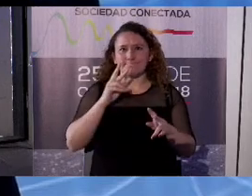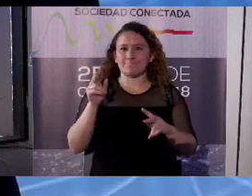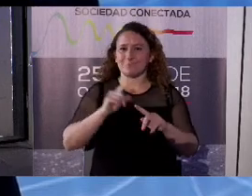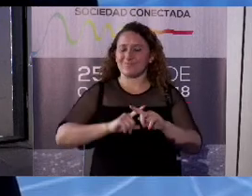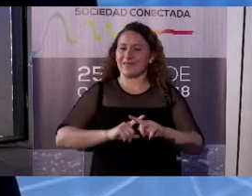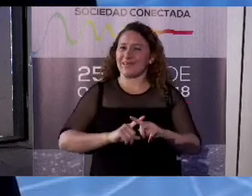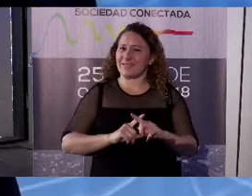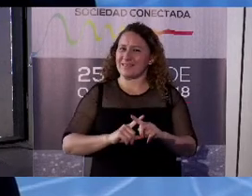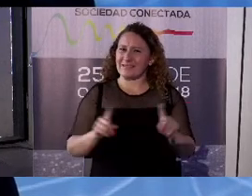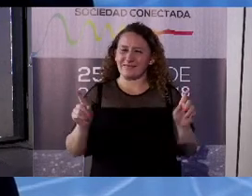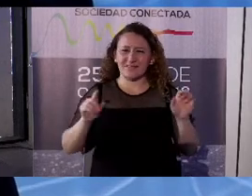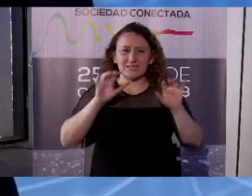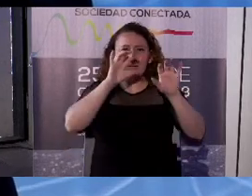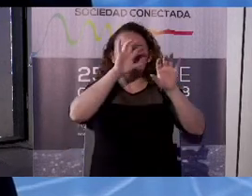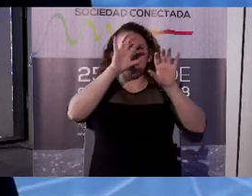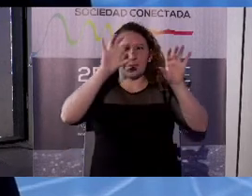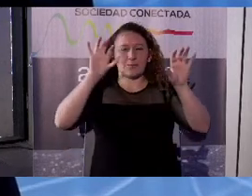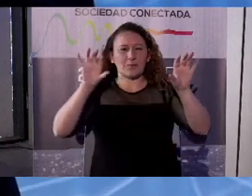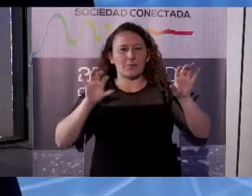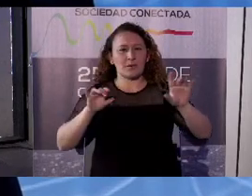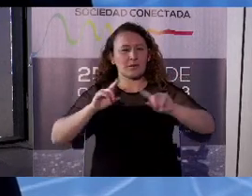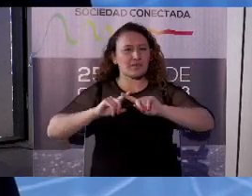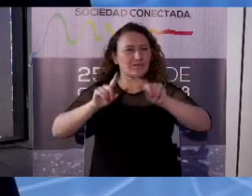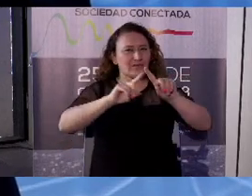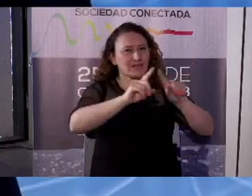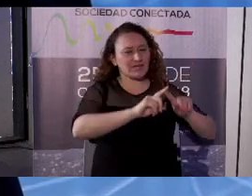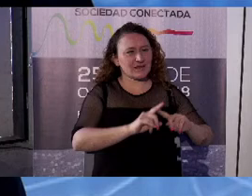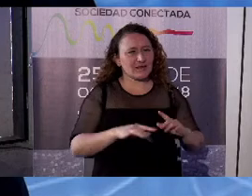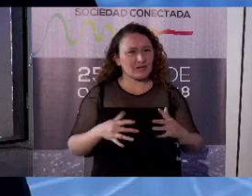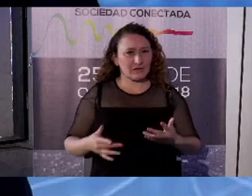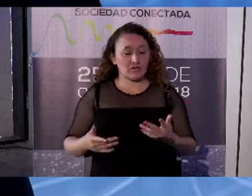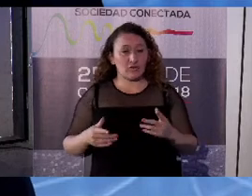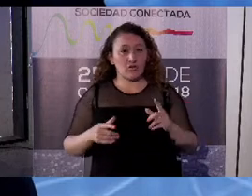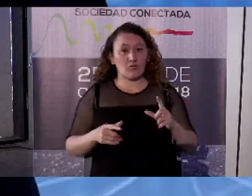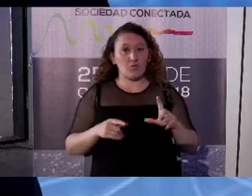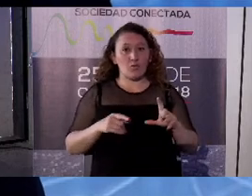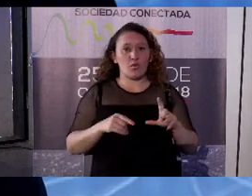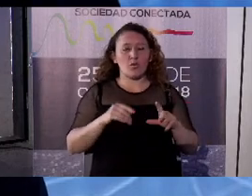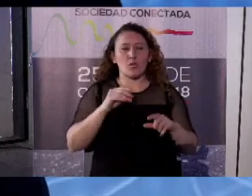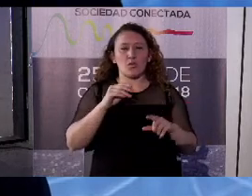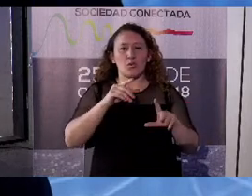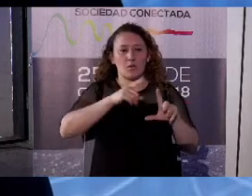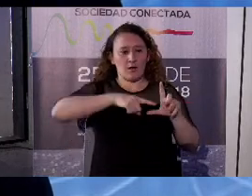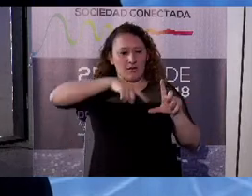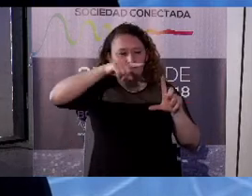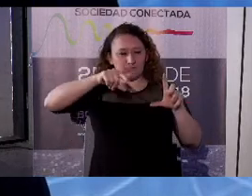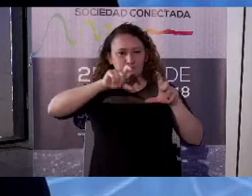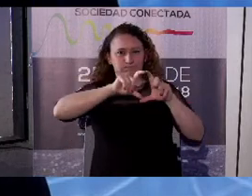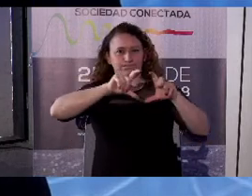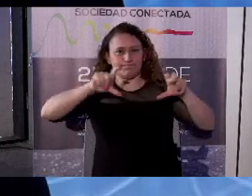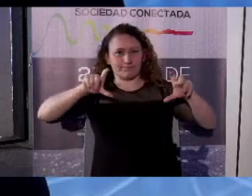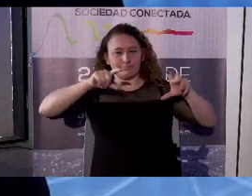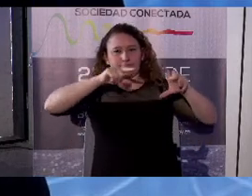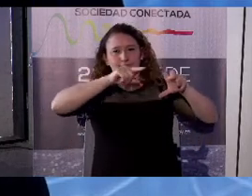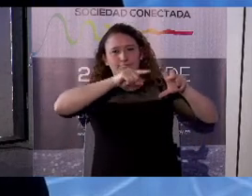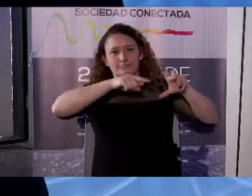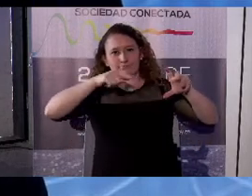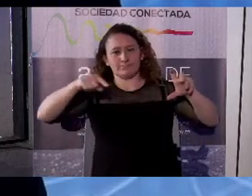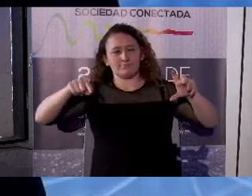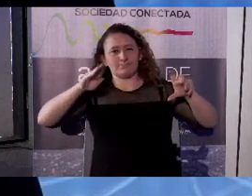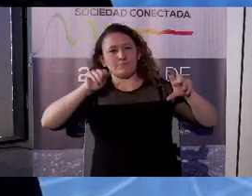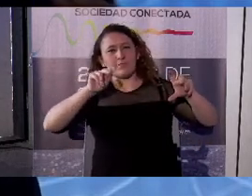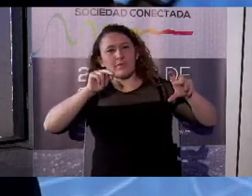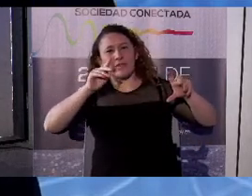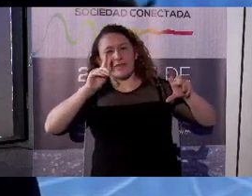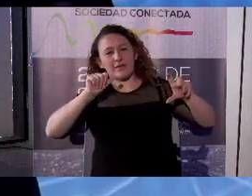entre nuestros países con respecto a lo que sería el acceso a través de la banda ancha móvil en este gráfico pueden ver cómo tenemos